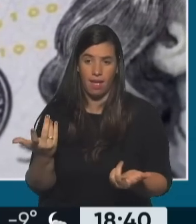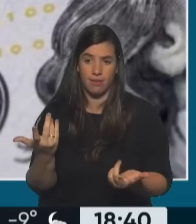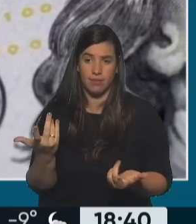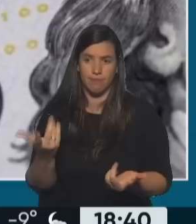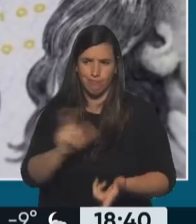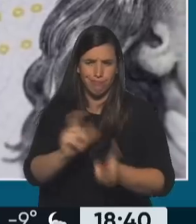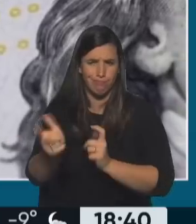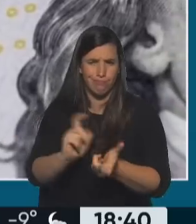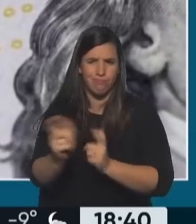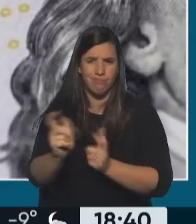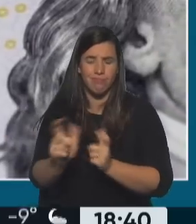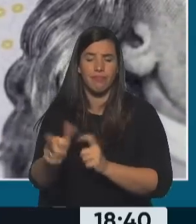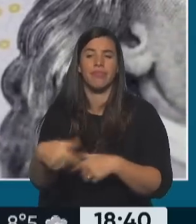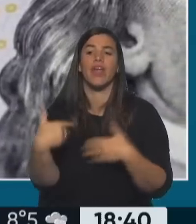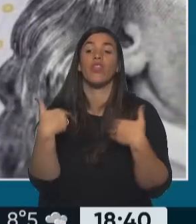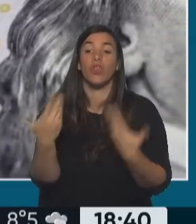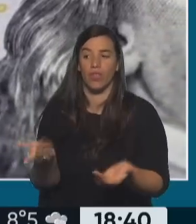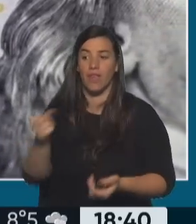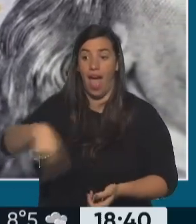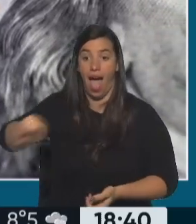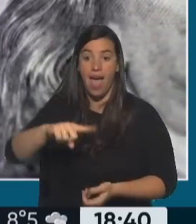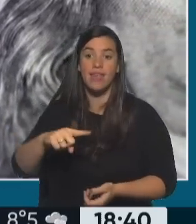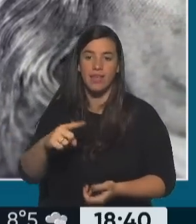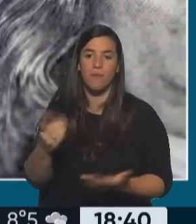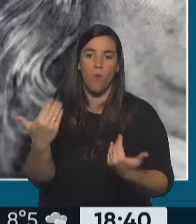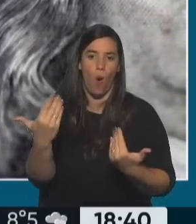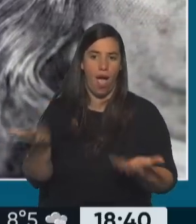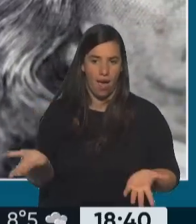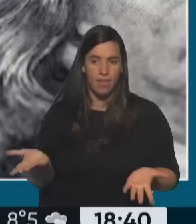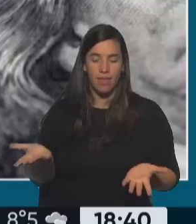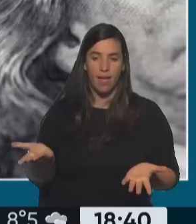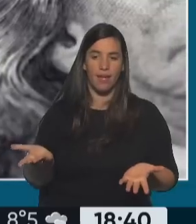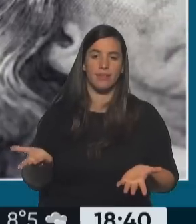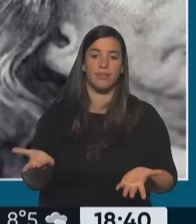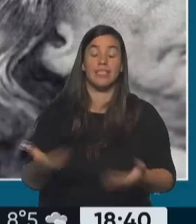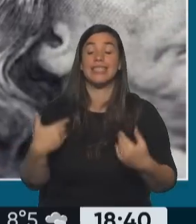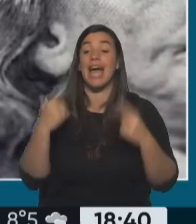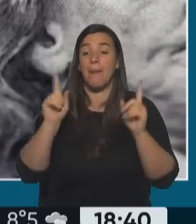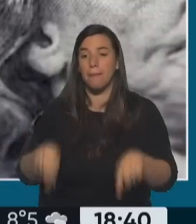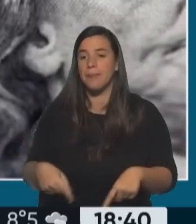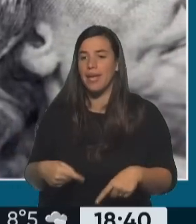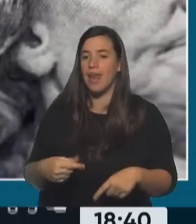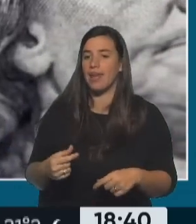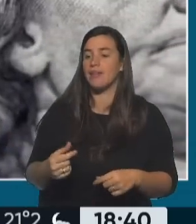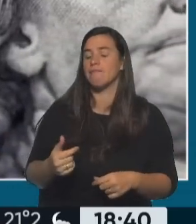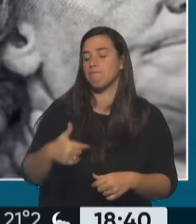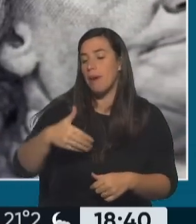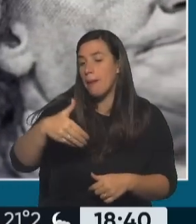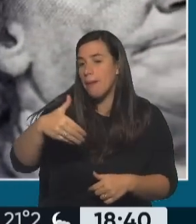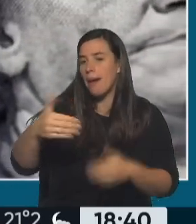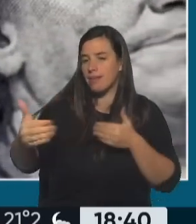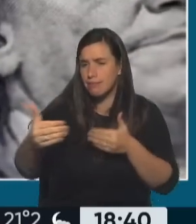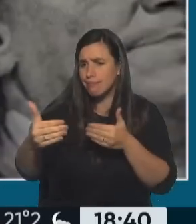rolearte. Entonces, las armas están ahí. Y además la apuesta es a que en la medida que se vayan acercando las PASO, en la medida que se